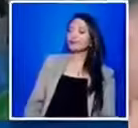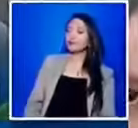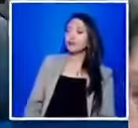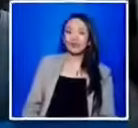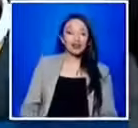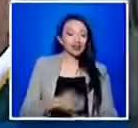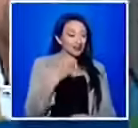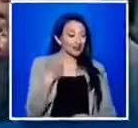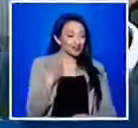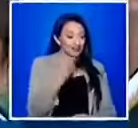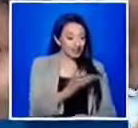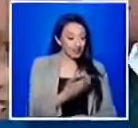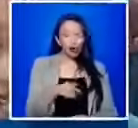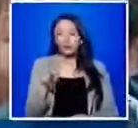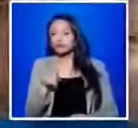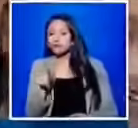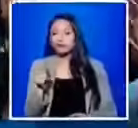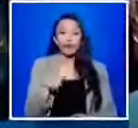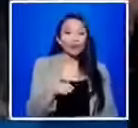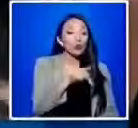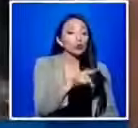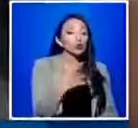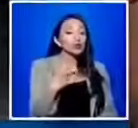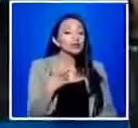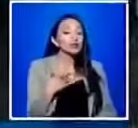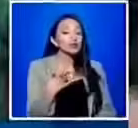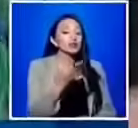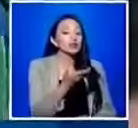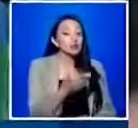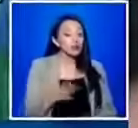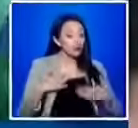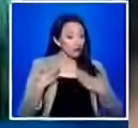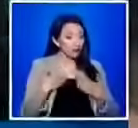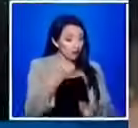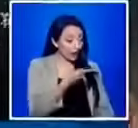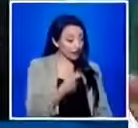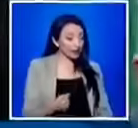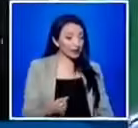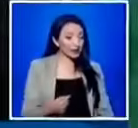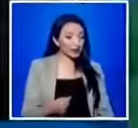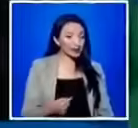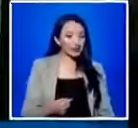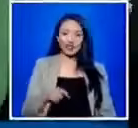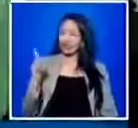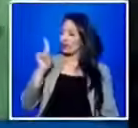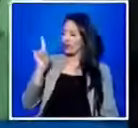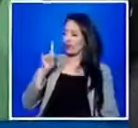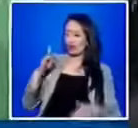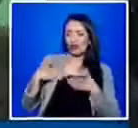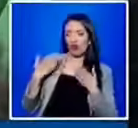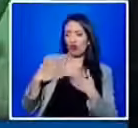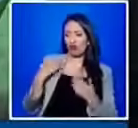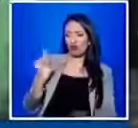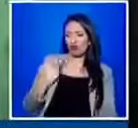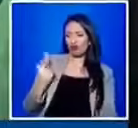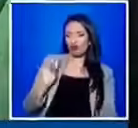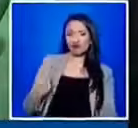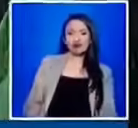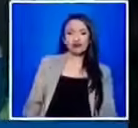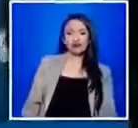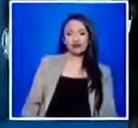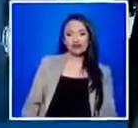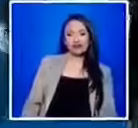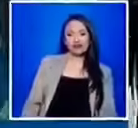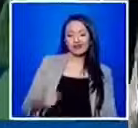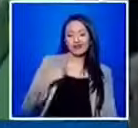bien, felicitaciones. A ver por acá, ¿cómo se sienten? ¿Cómo se sienten? ¿Están felices? No, no tan felices. ¿Por qué? Porque ya vamos